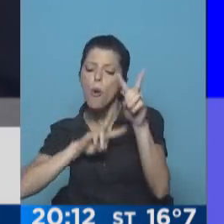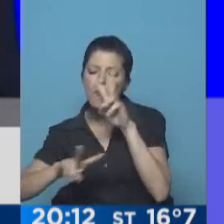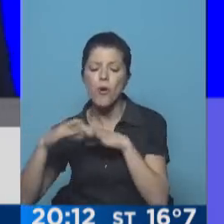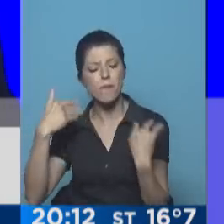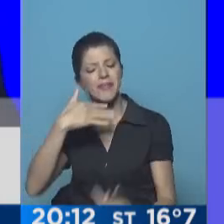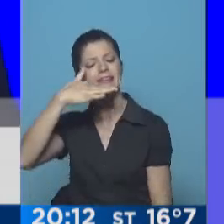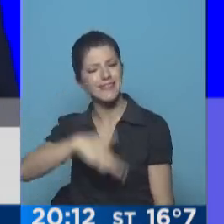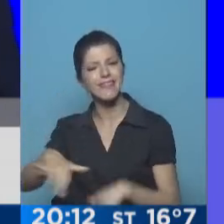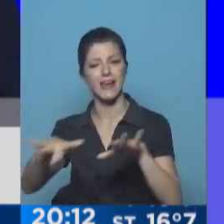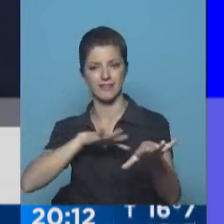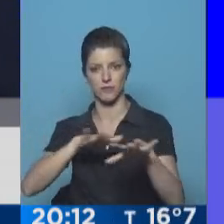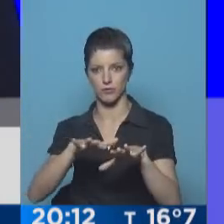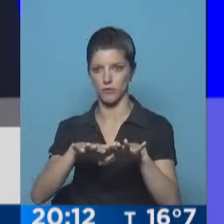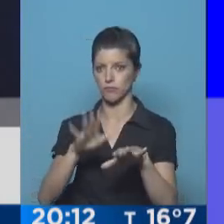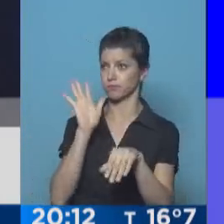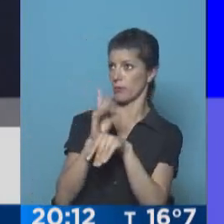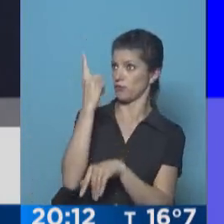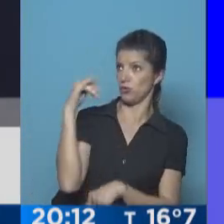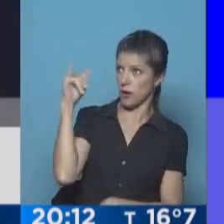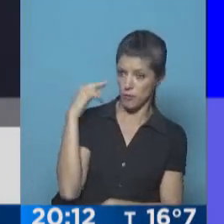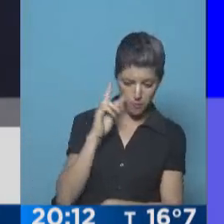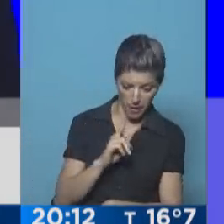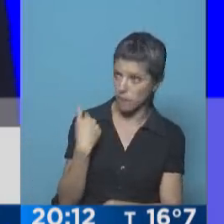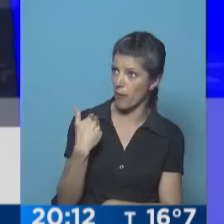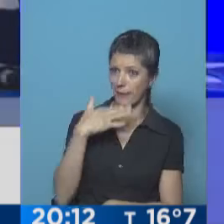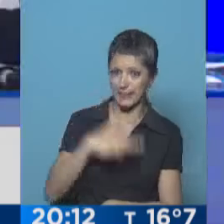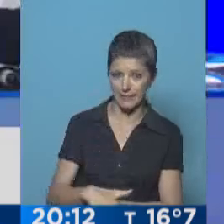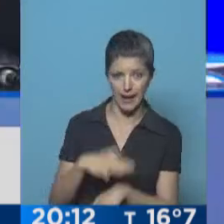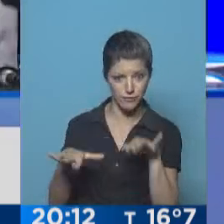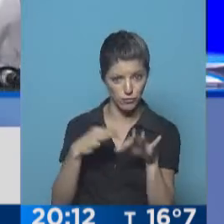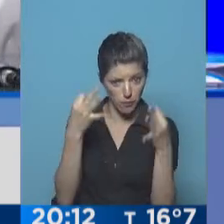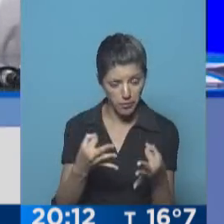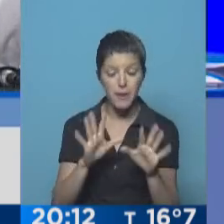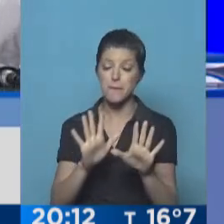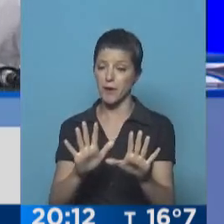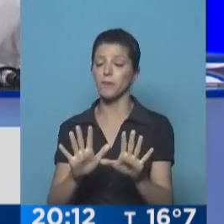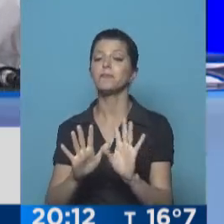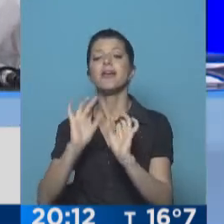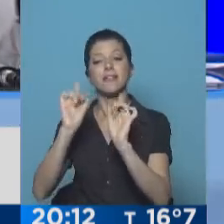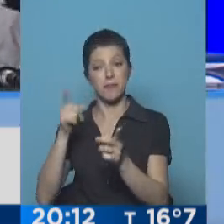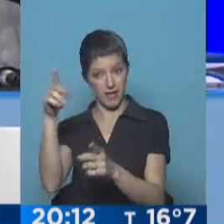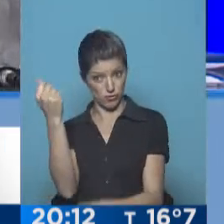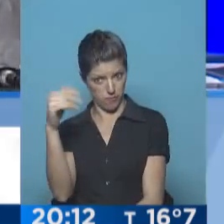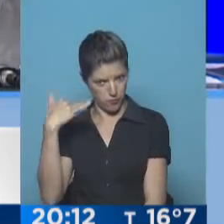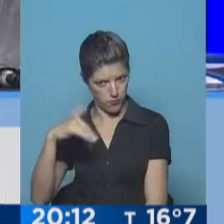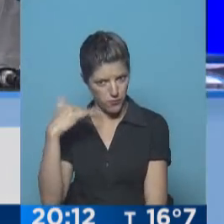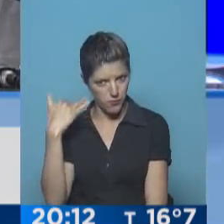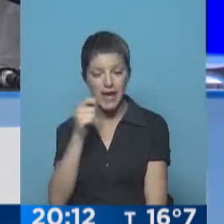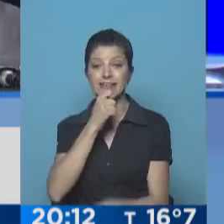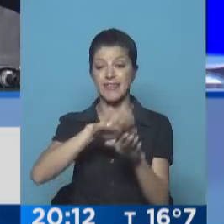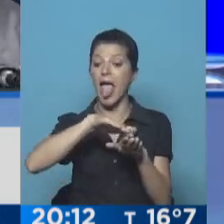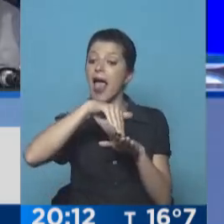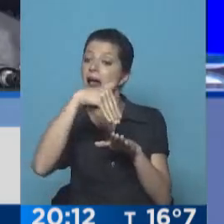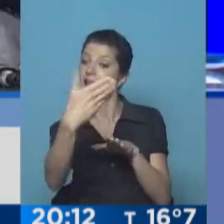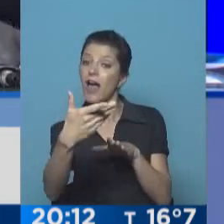comprender lo que está pasando, como si desde un avión se pudiera comprender lo que está pasando. Y además cuesta mucho dinero cuando al lado de